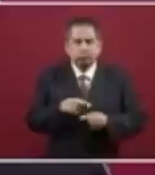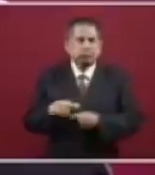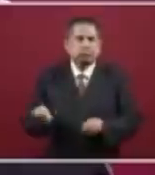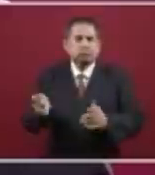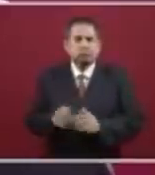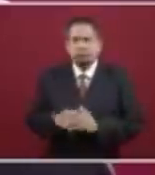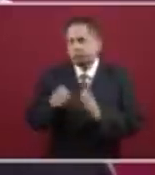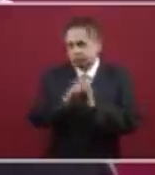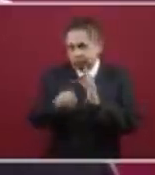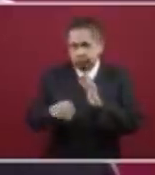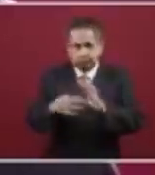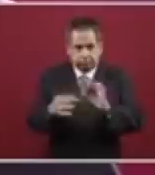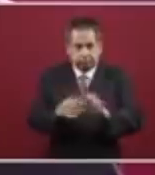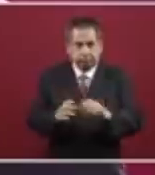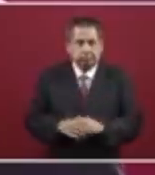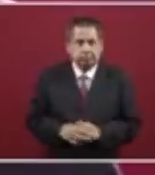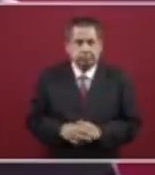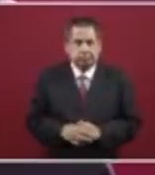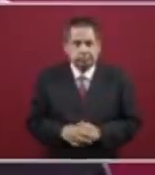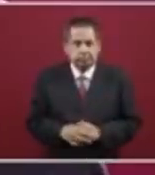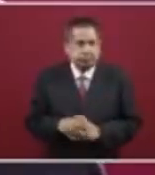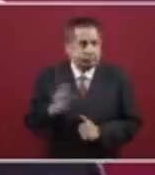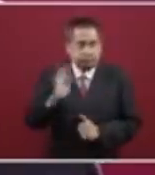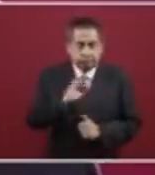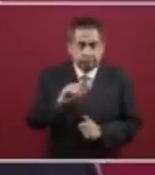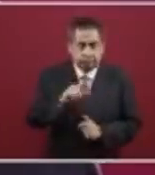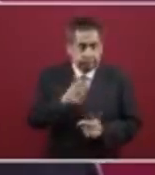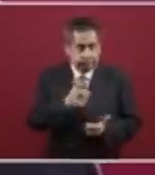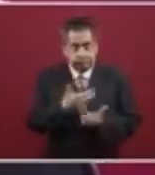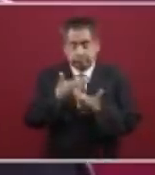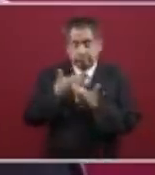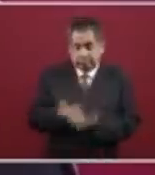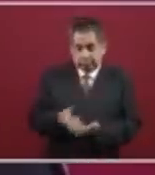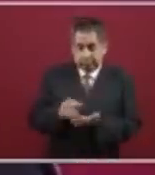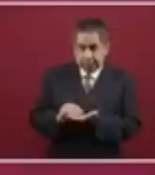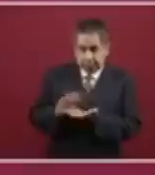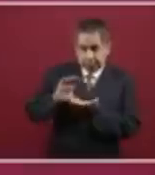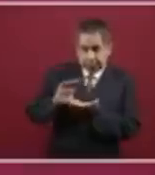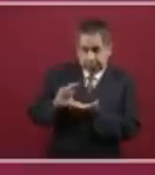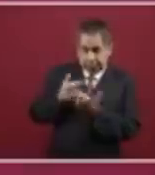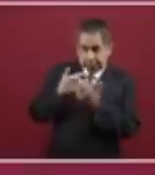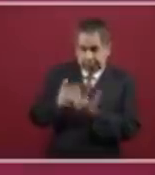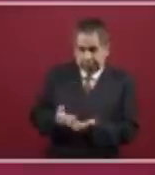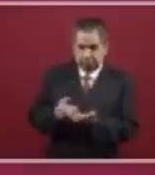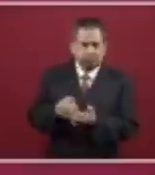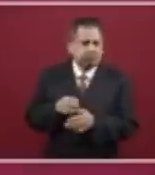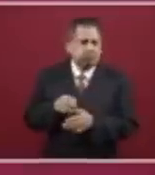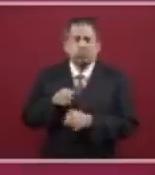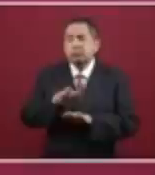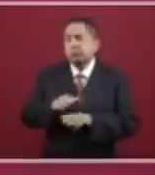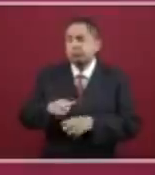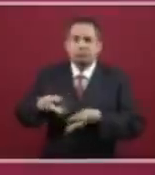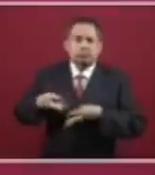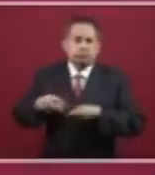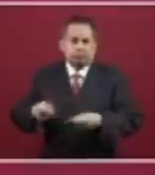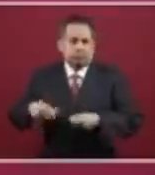Por ejemplo, si hay un ahorro en gasto de operación,